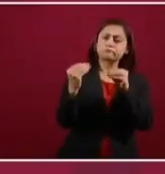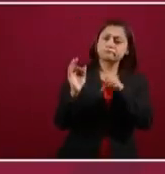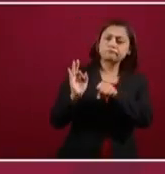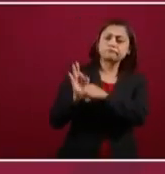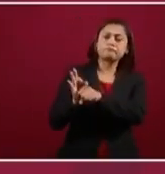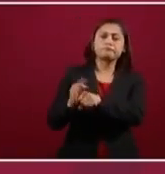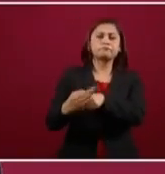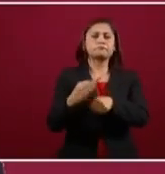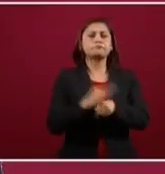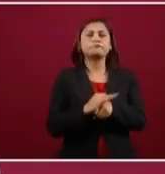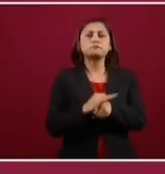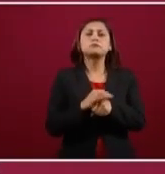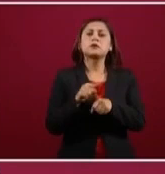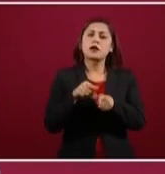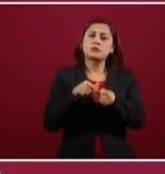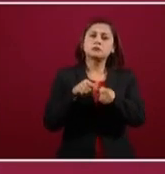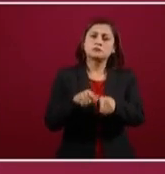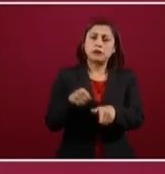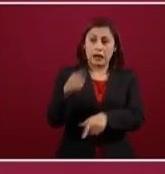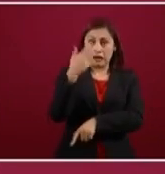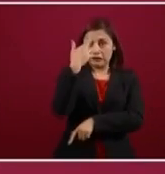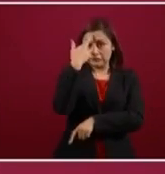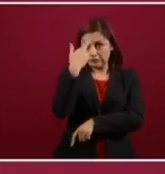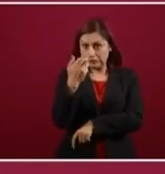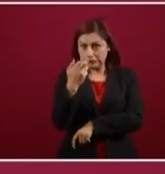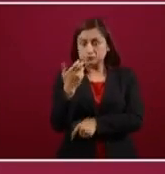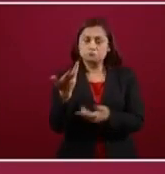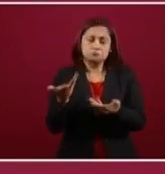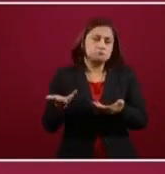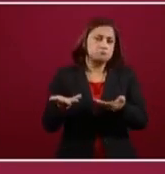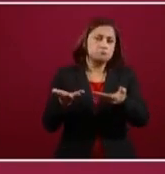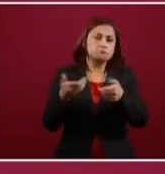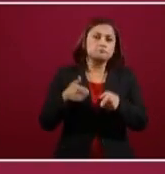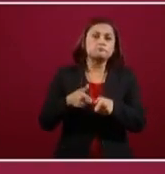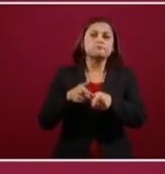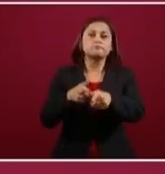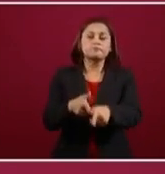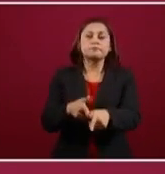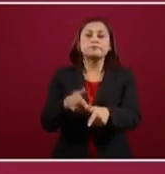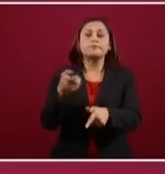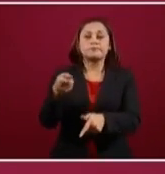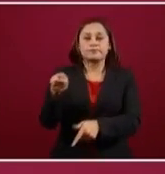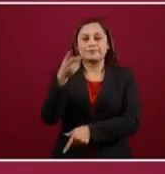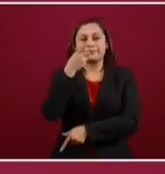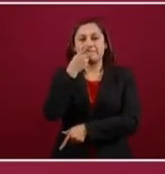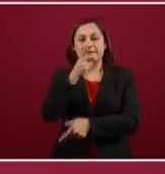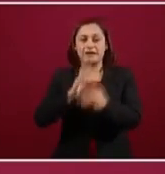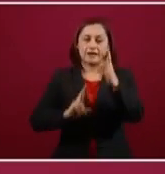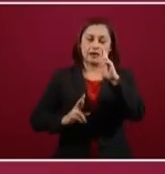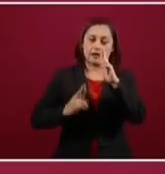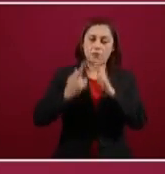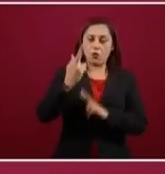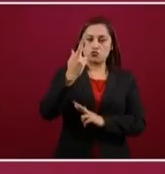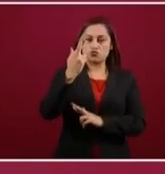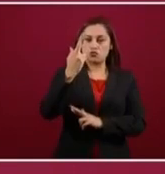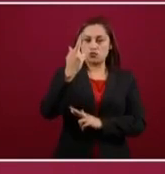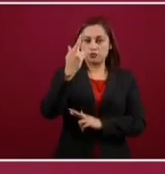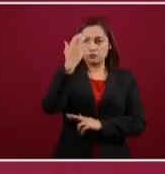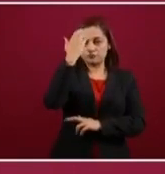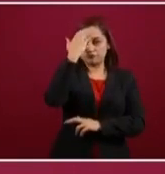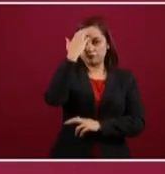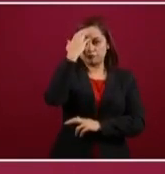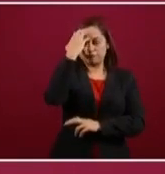Entonces vamos a continuar así. Es una revolución de las conciencias. La